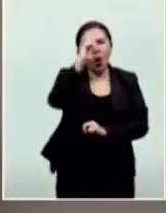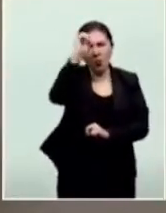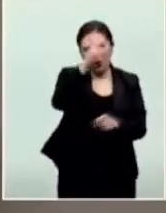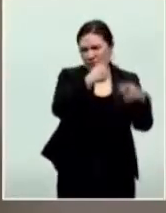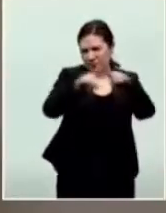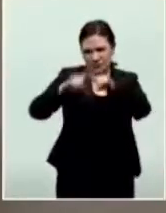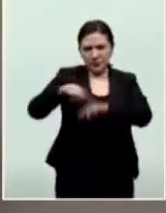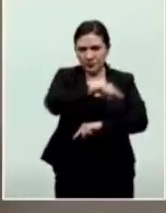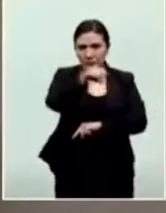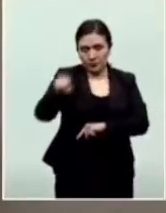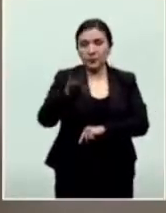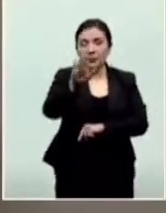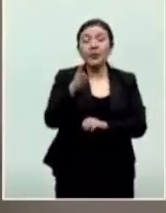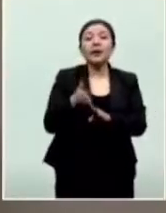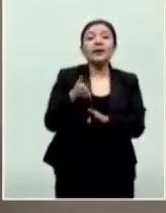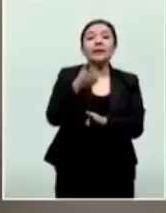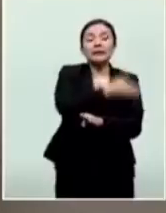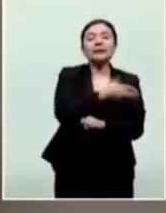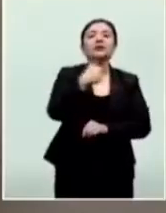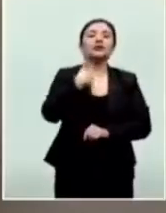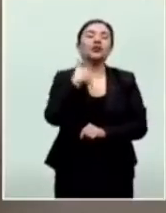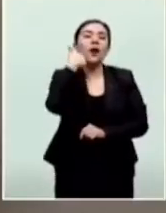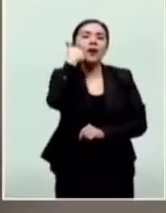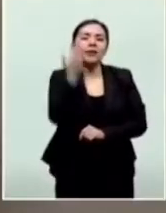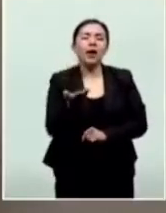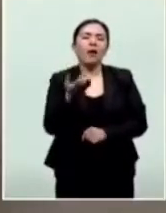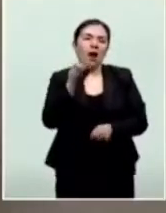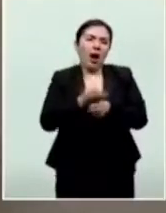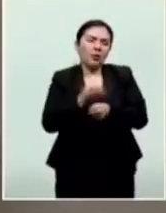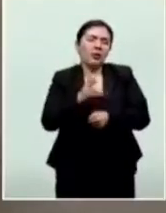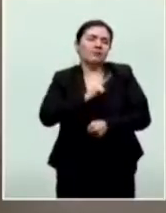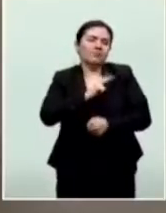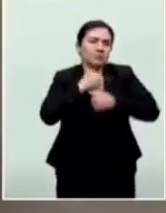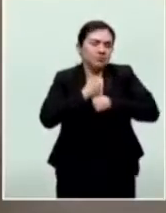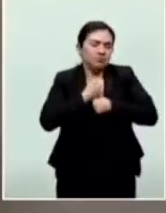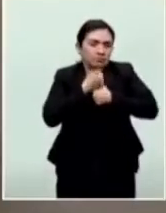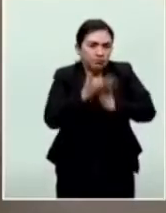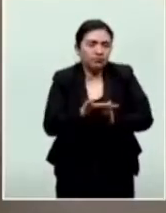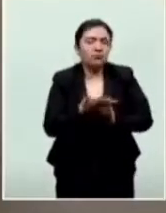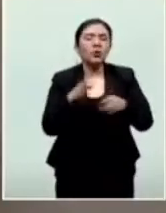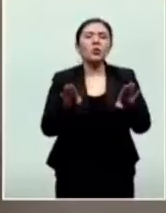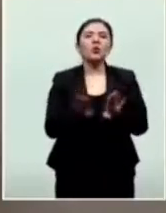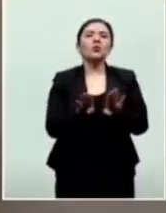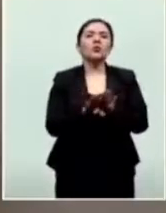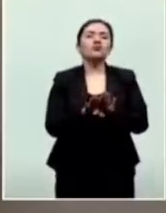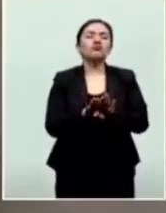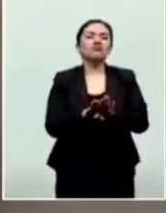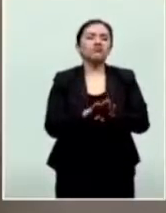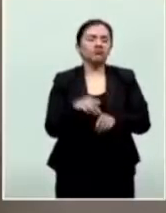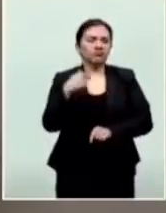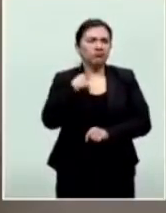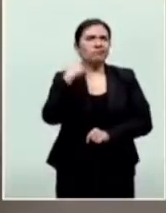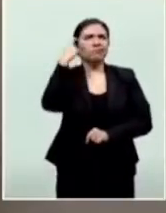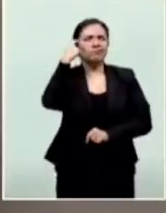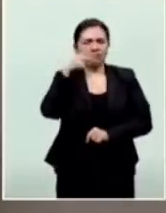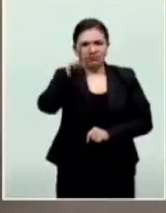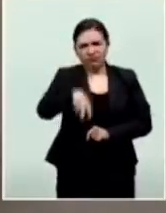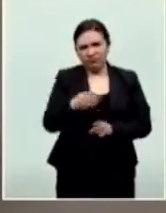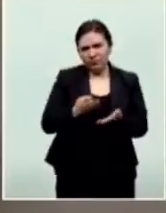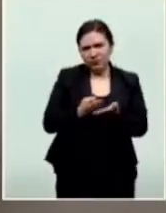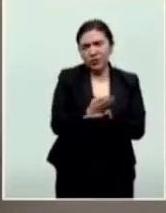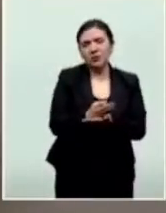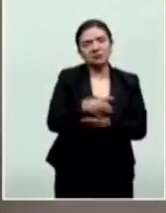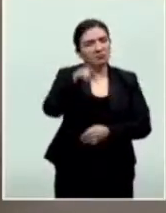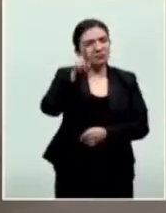que ustedes tengan, quiero expresar de manera muy firme